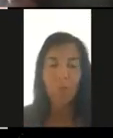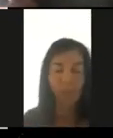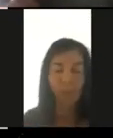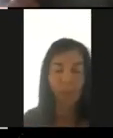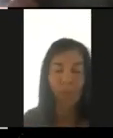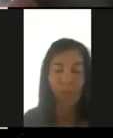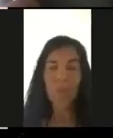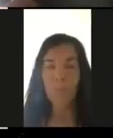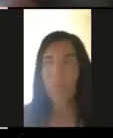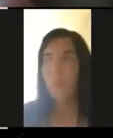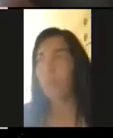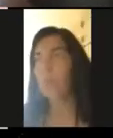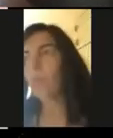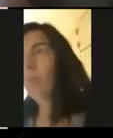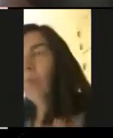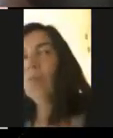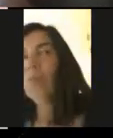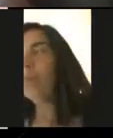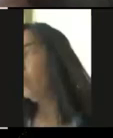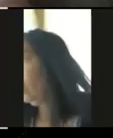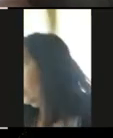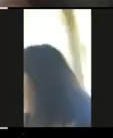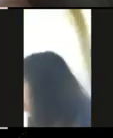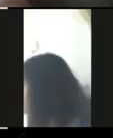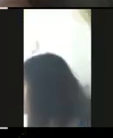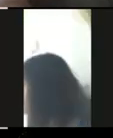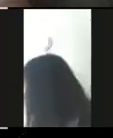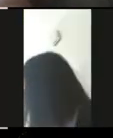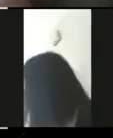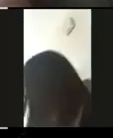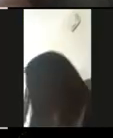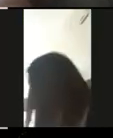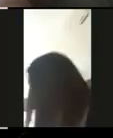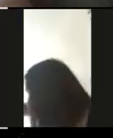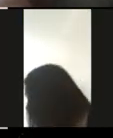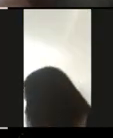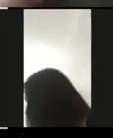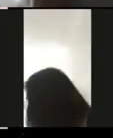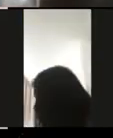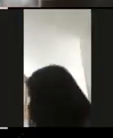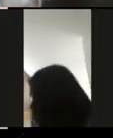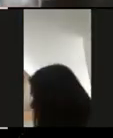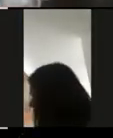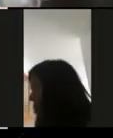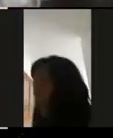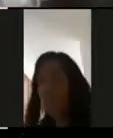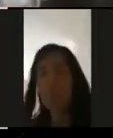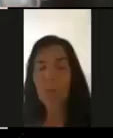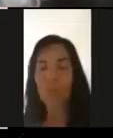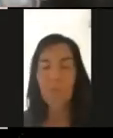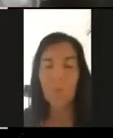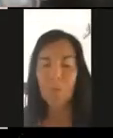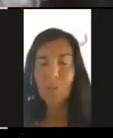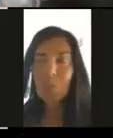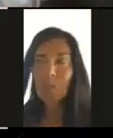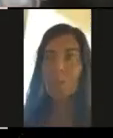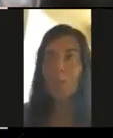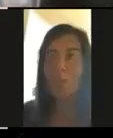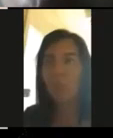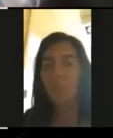1885 se radican en buenos aires cosas ingenieros o bien en ese momento ocho años